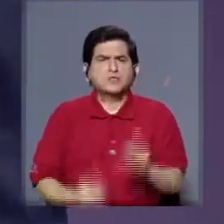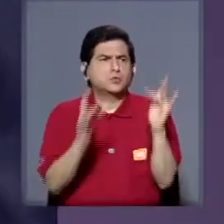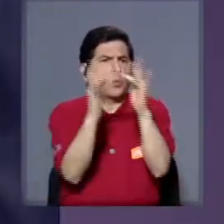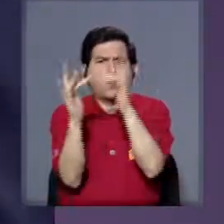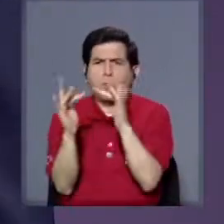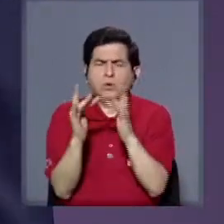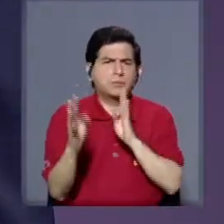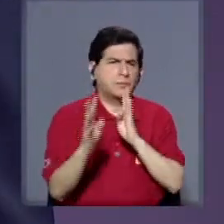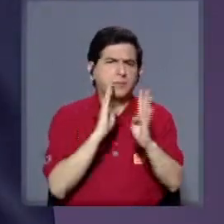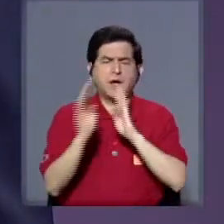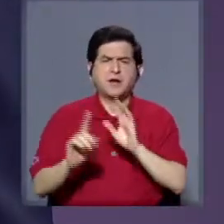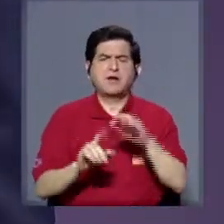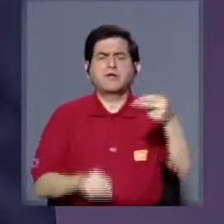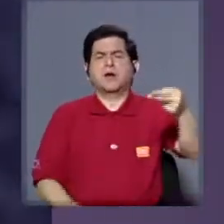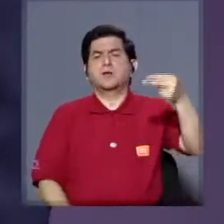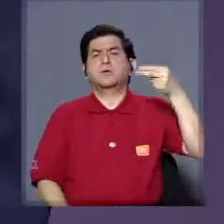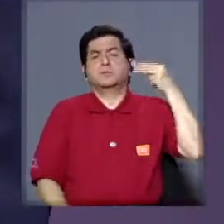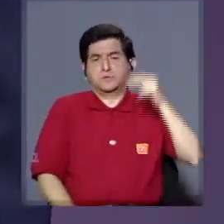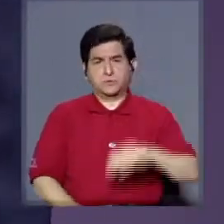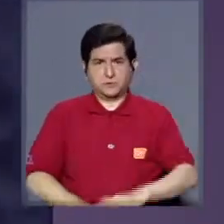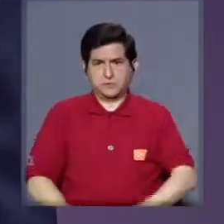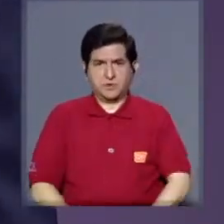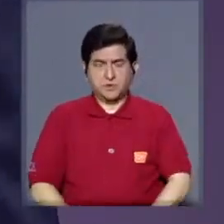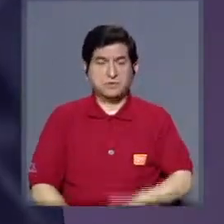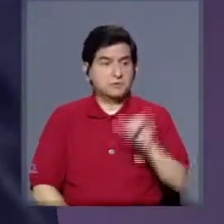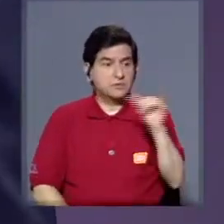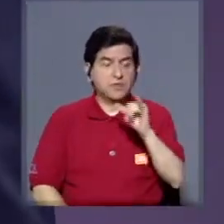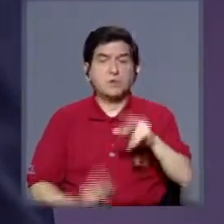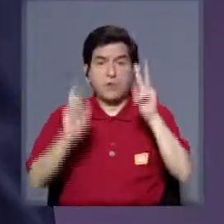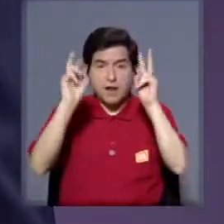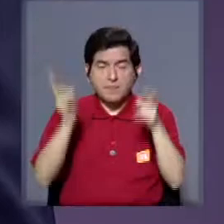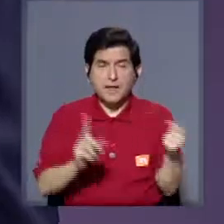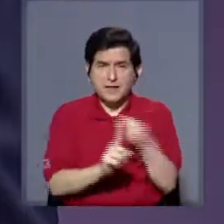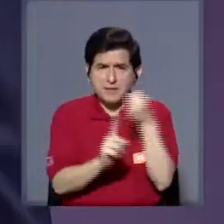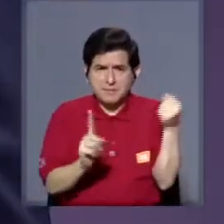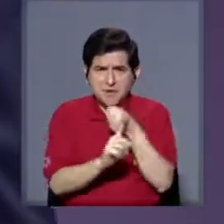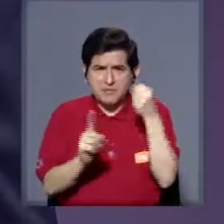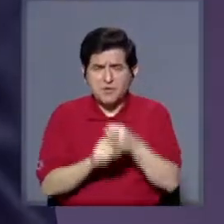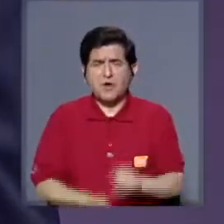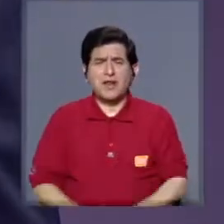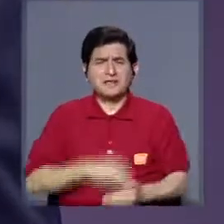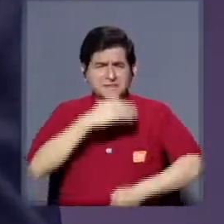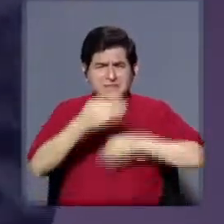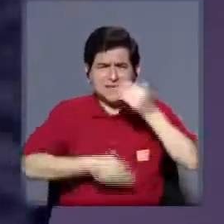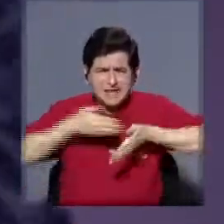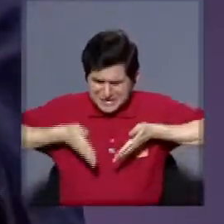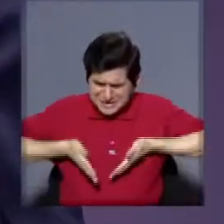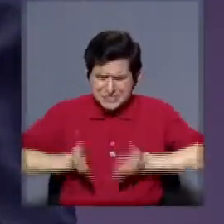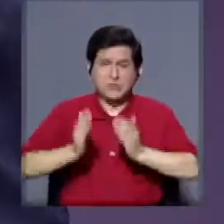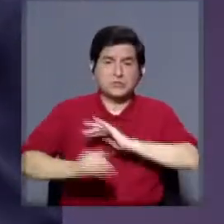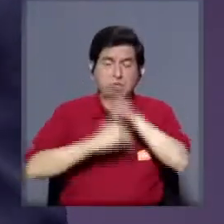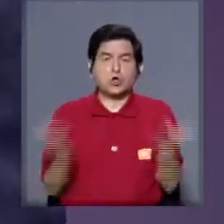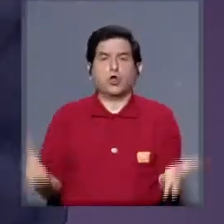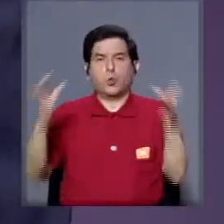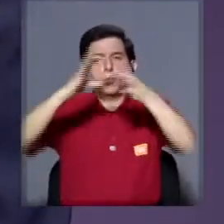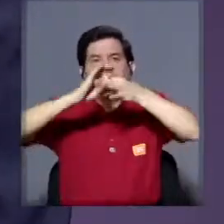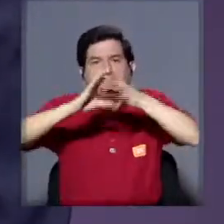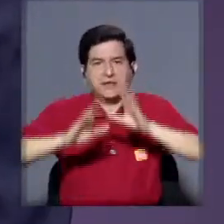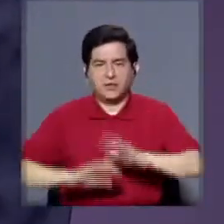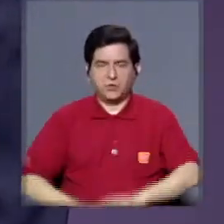para hablarnos de sus historias y además del tema de violencia obstétrica verdad porque todo se junta